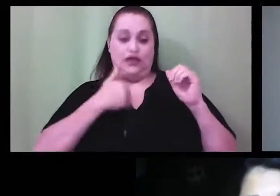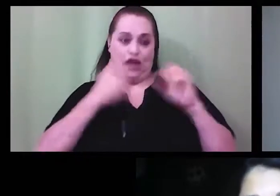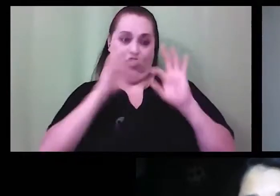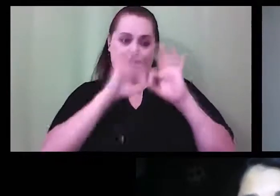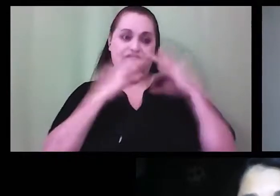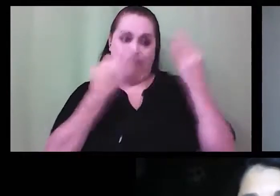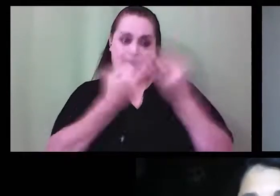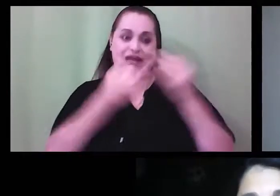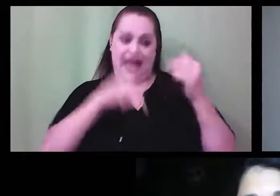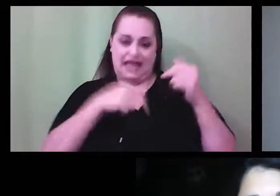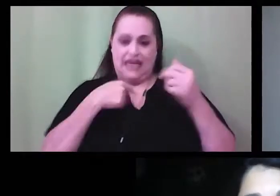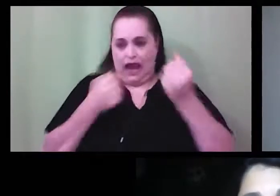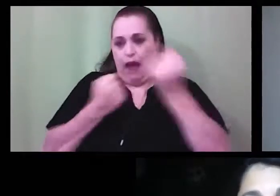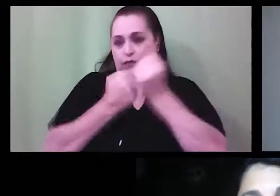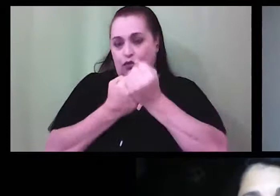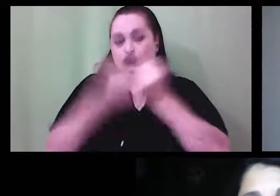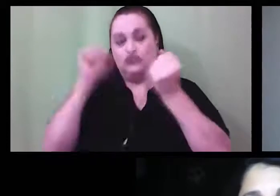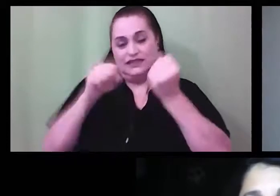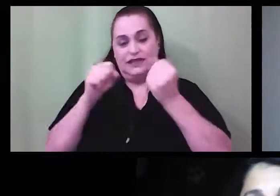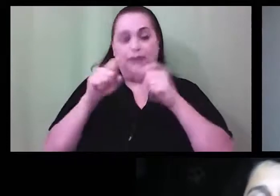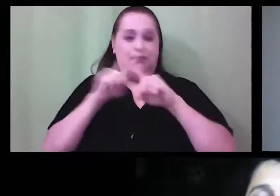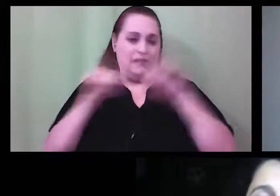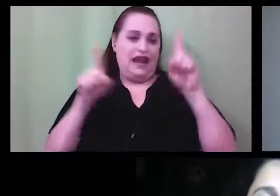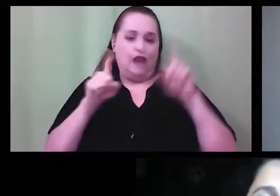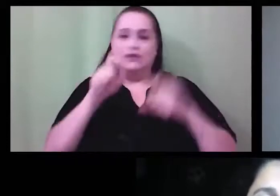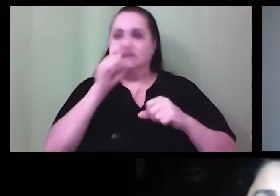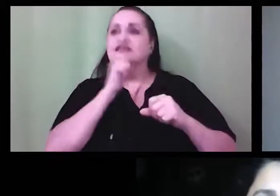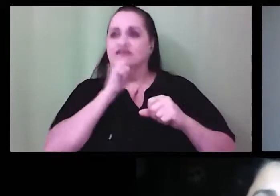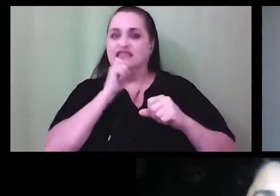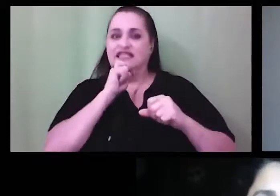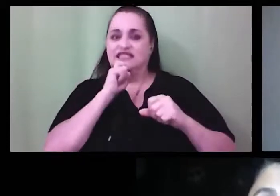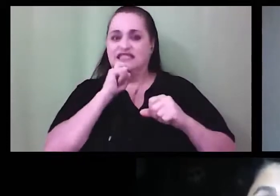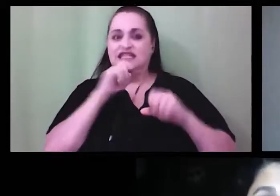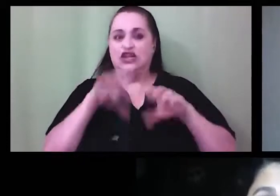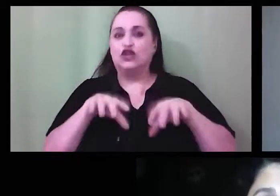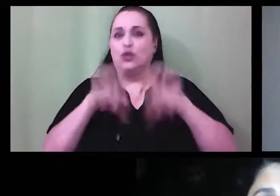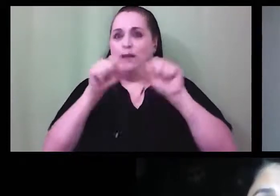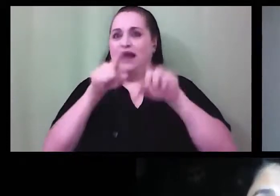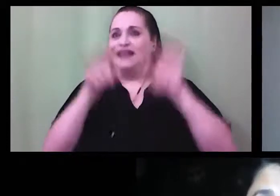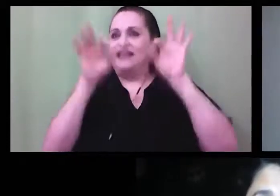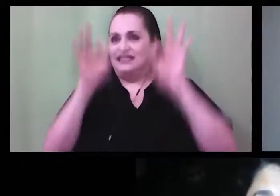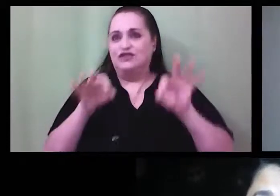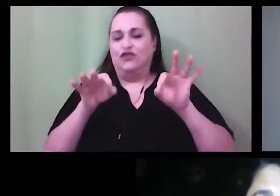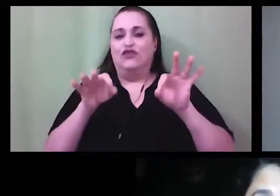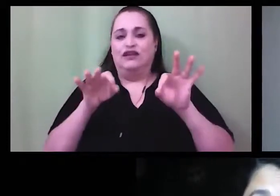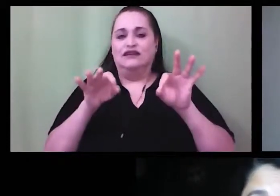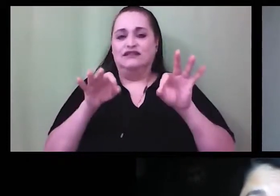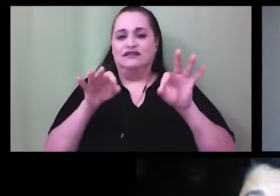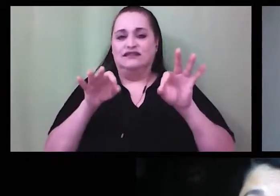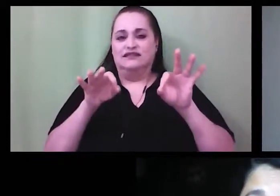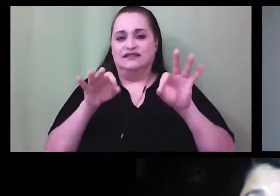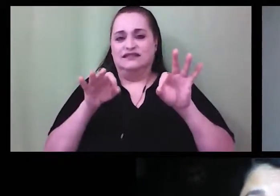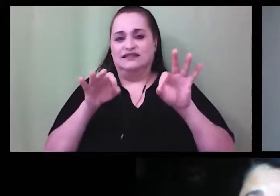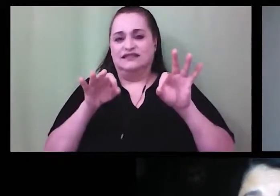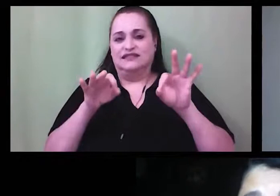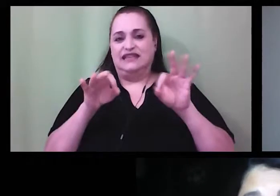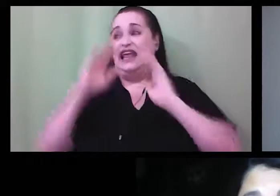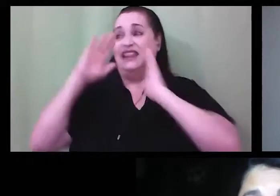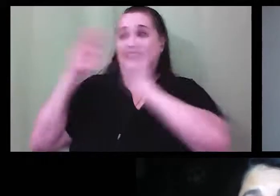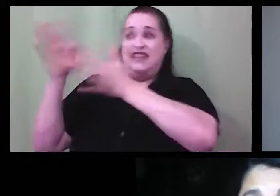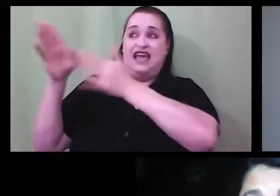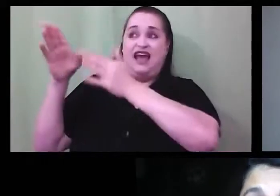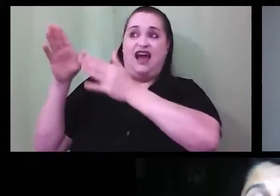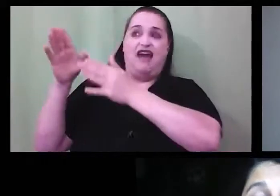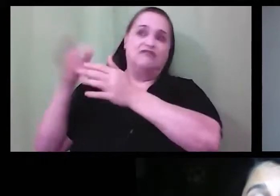fue un gran apoyo, pero sí, es difícil tomar a veces esas decisiones, ¿verdad? Dejo muchas cosas